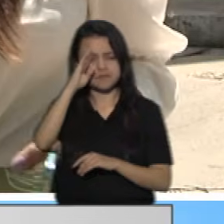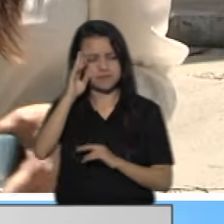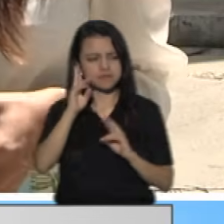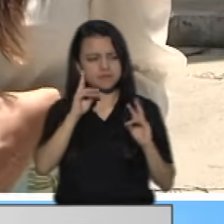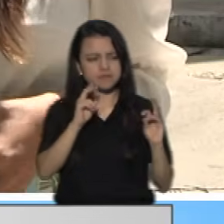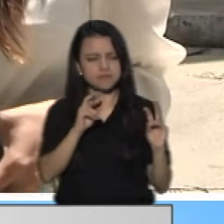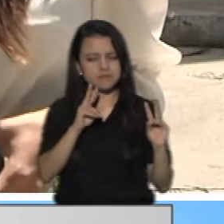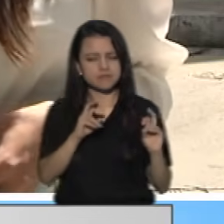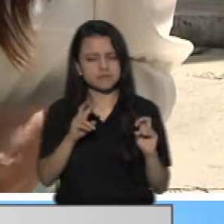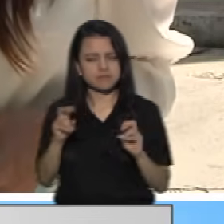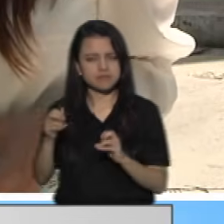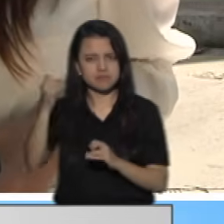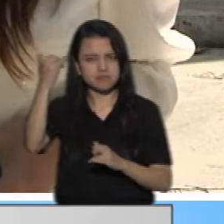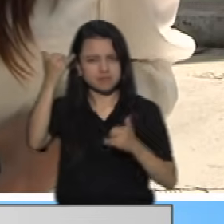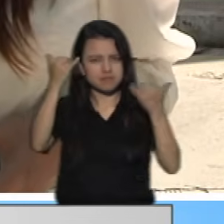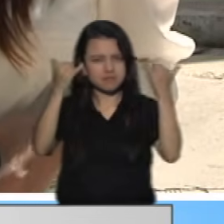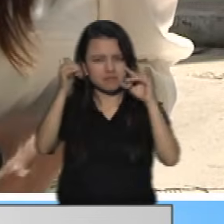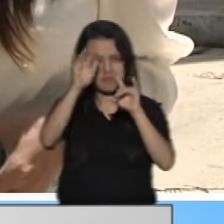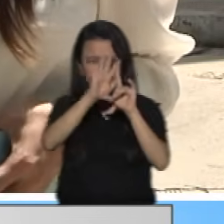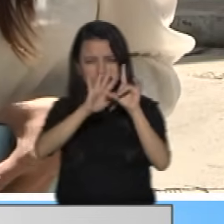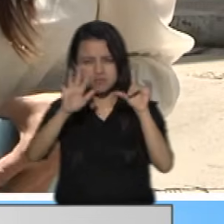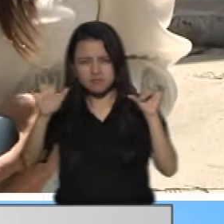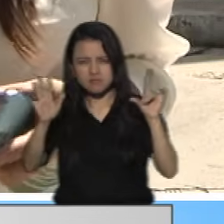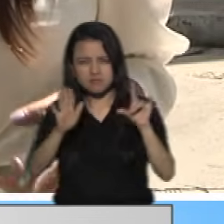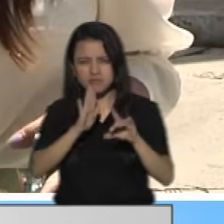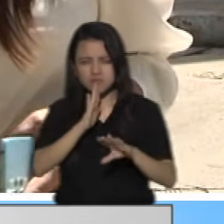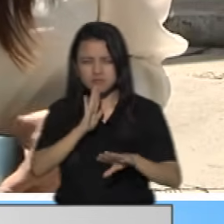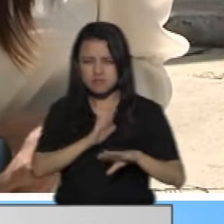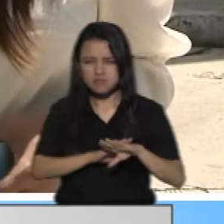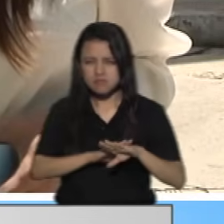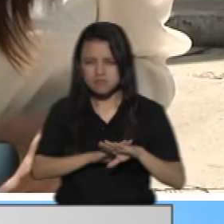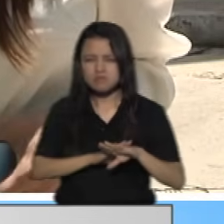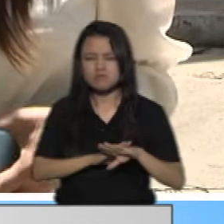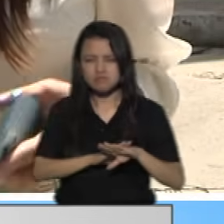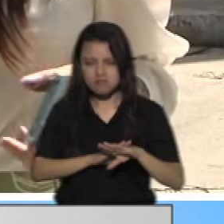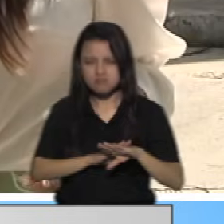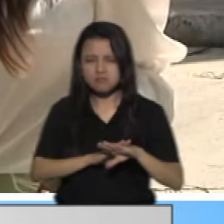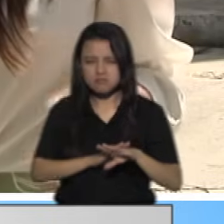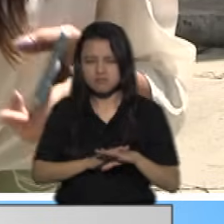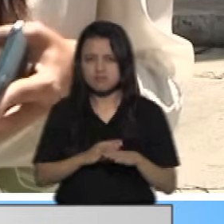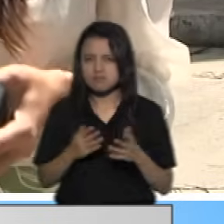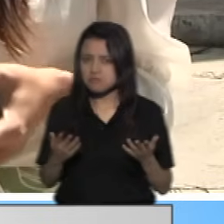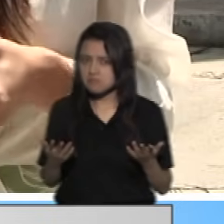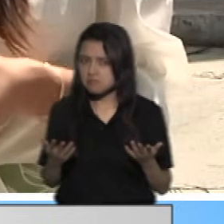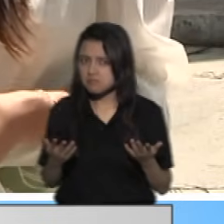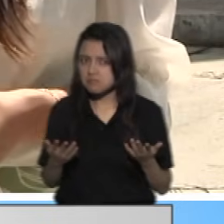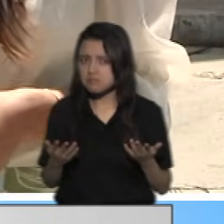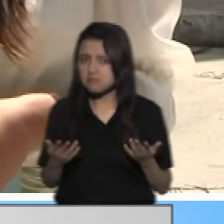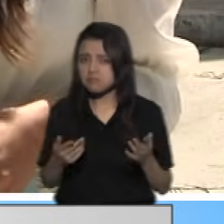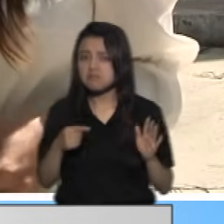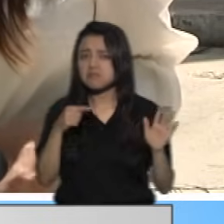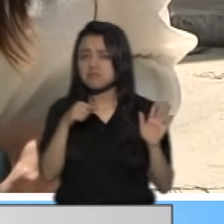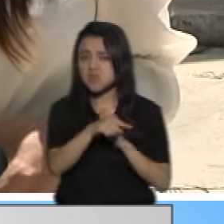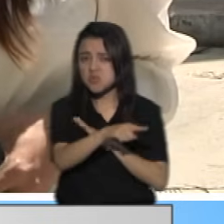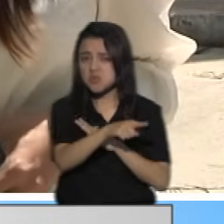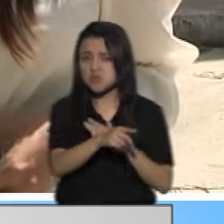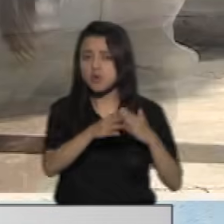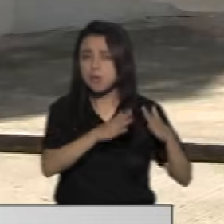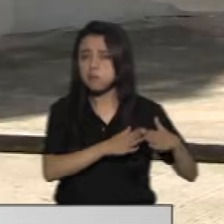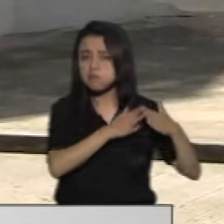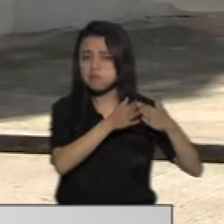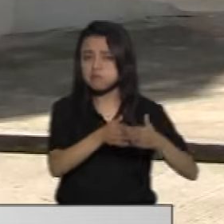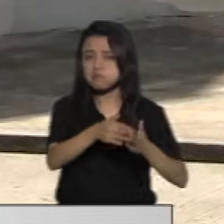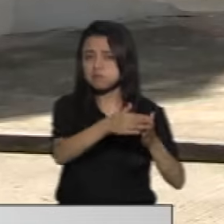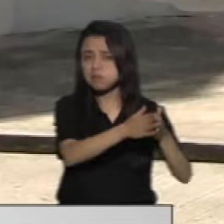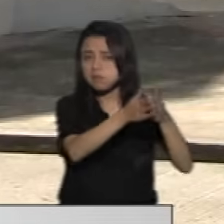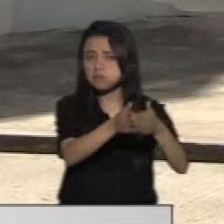asimismo revisando cámaras de seguridad para tratar de hallar al responsable de este hecho, que habría huido en una lancha. Por ahora